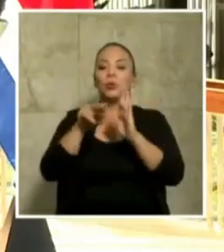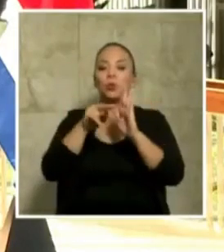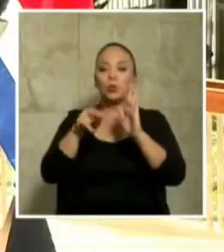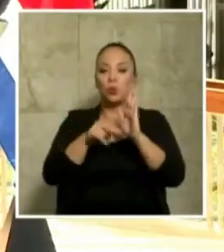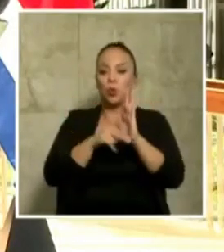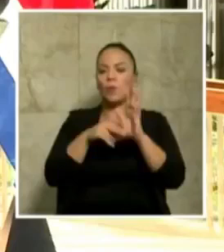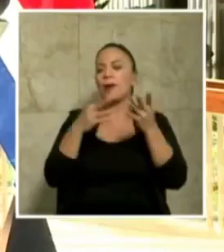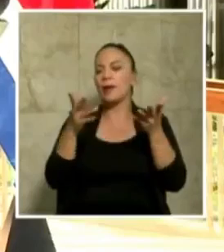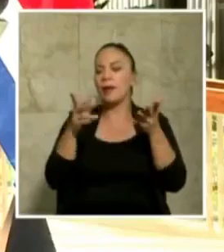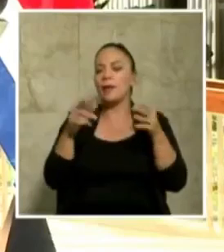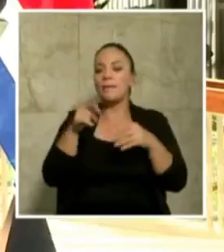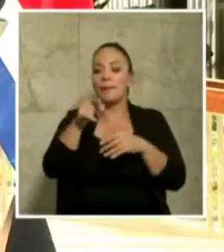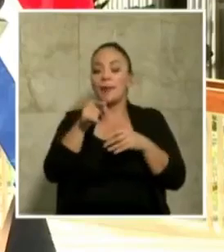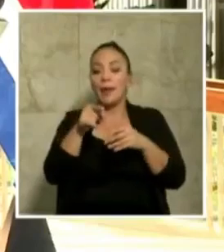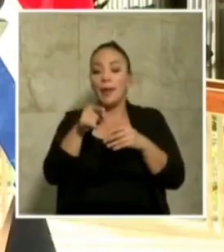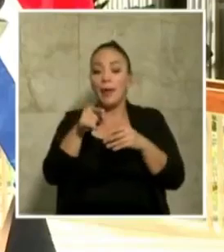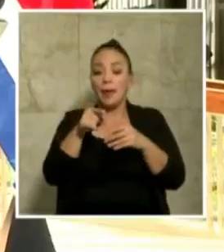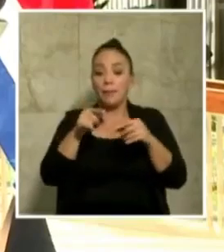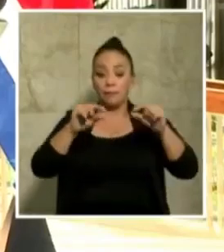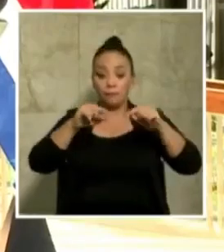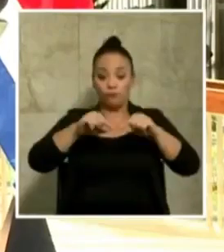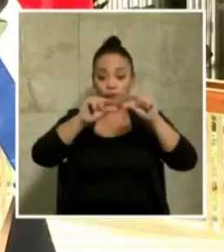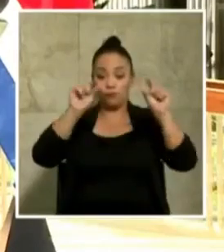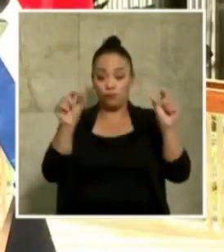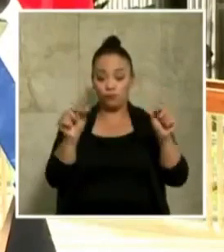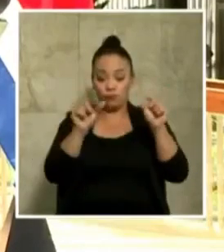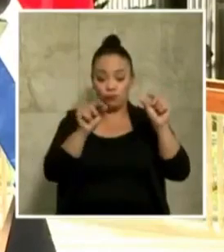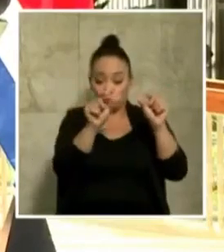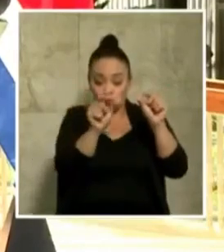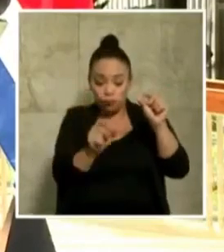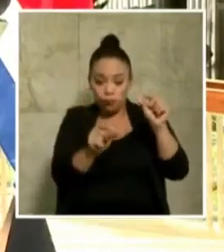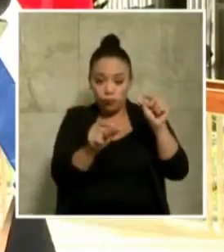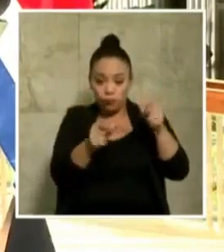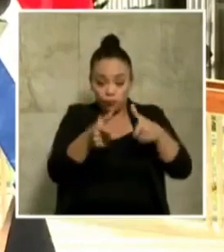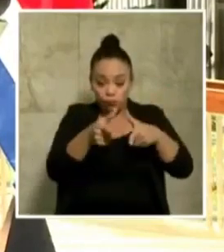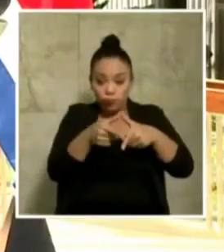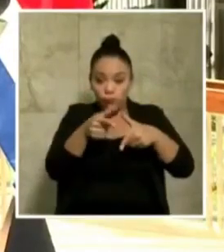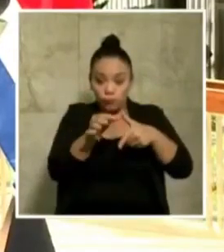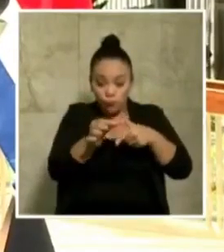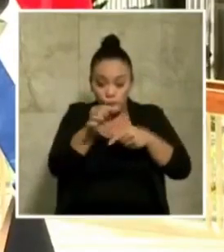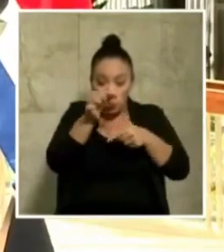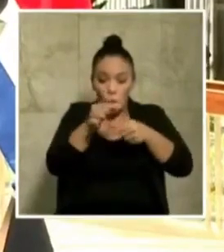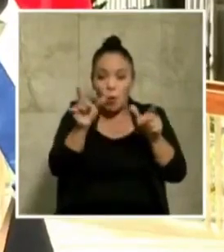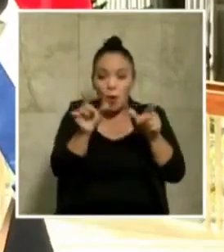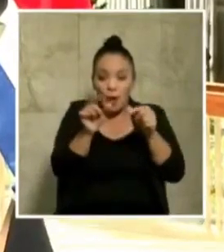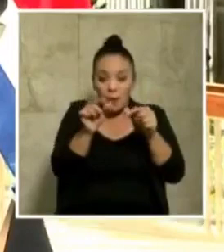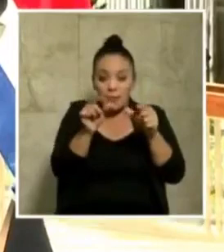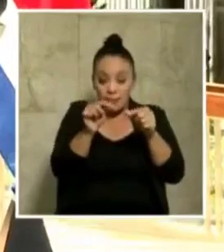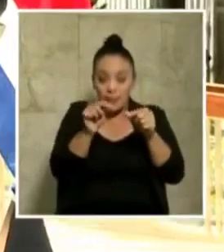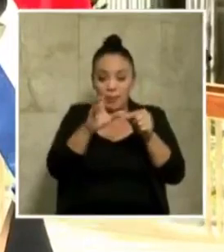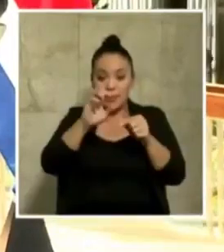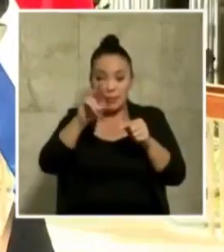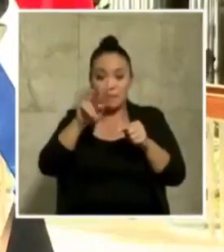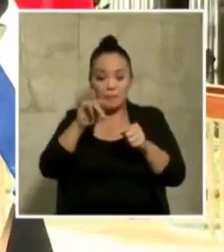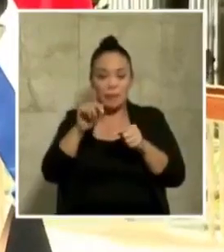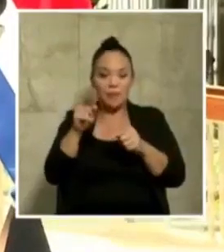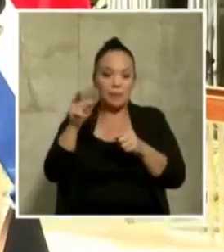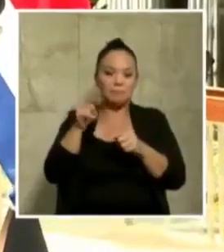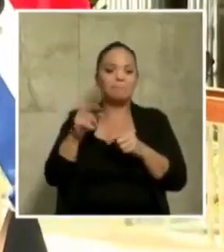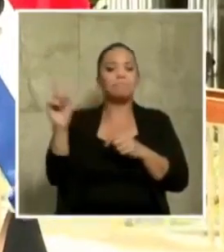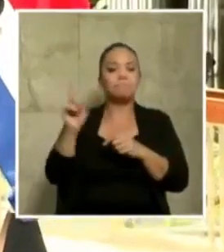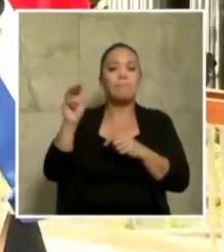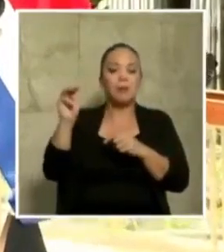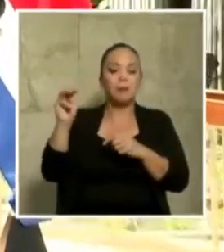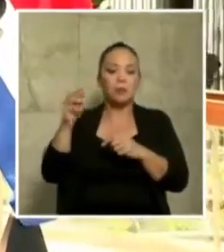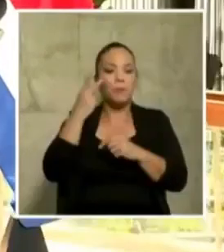cáncer de cérvix. Invitamos a pasar al frente a la señora Mari Uribe, vicepresidenta de la República, pero antes observamos el